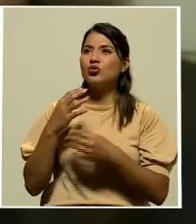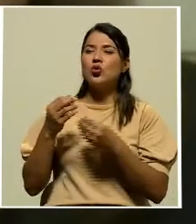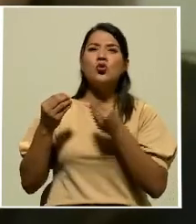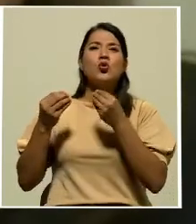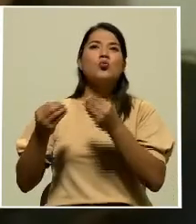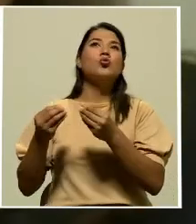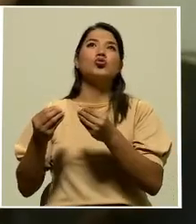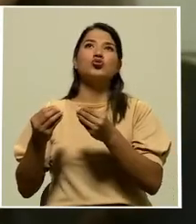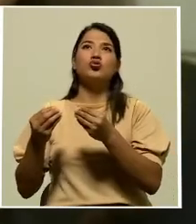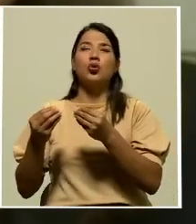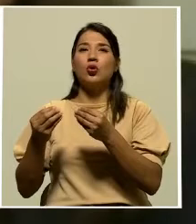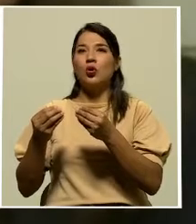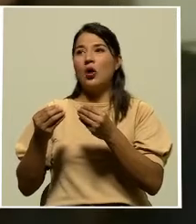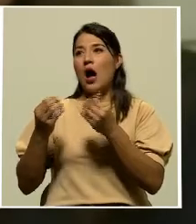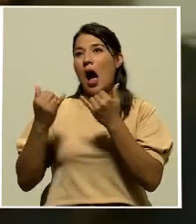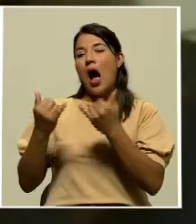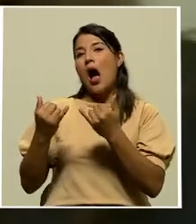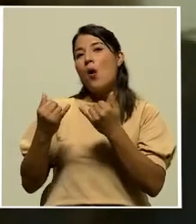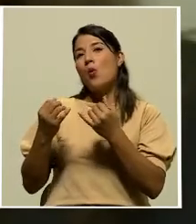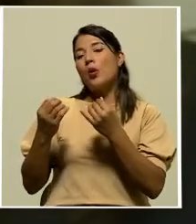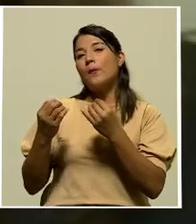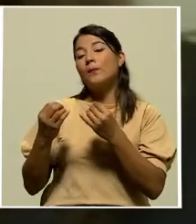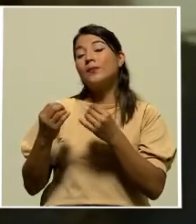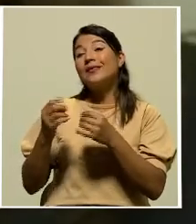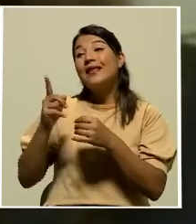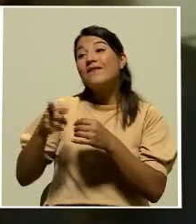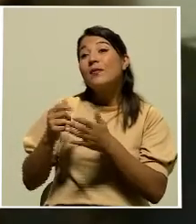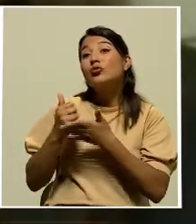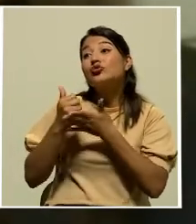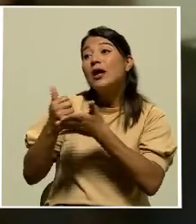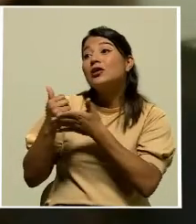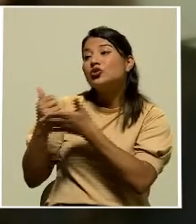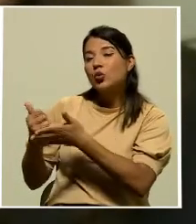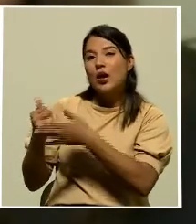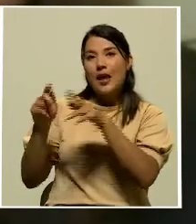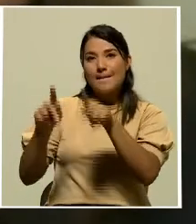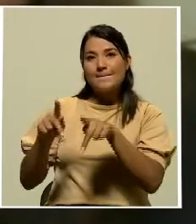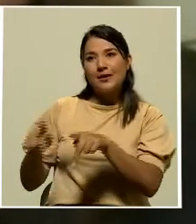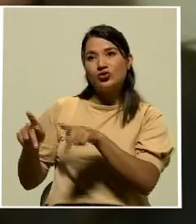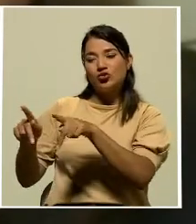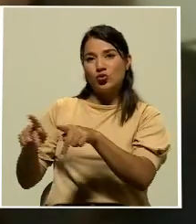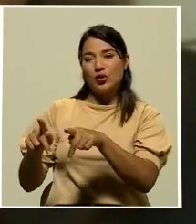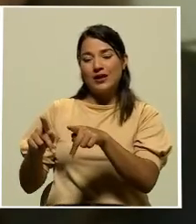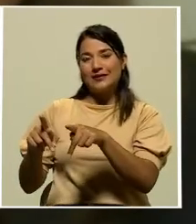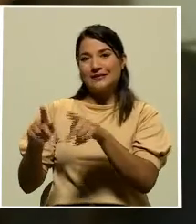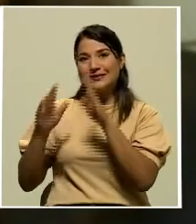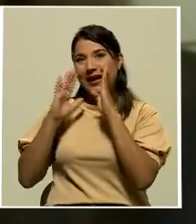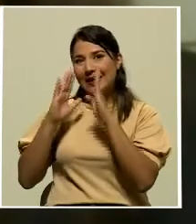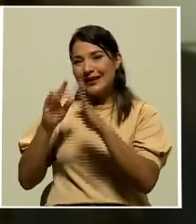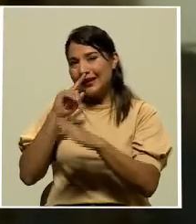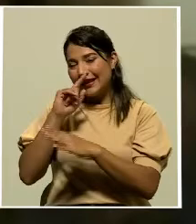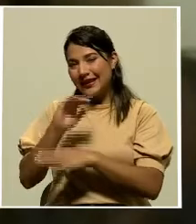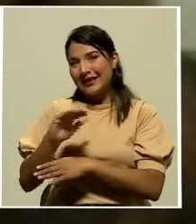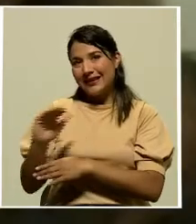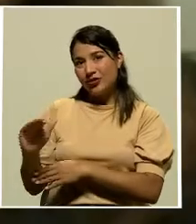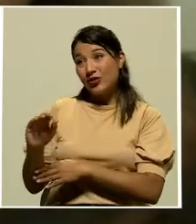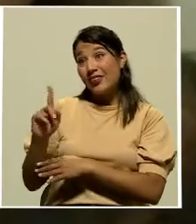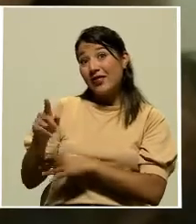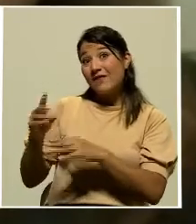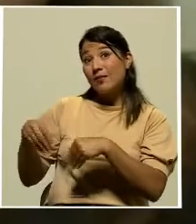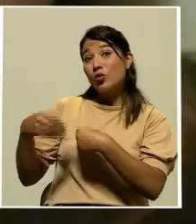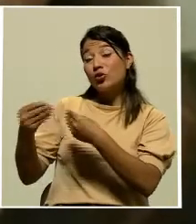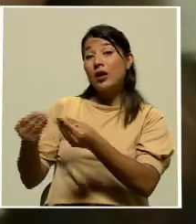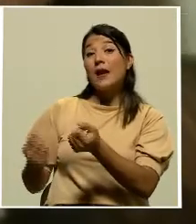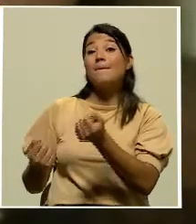aquí hablando, ¿no? A distancia, pero son las personas que están en la línea de frente que necesitan nuestro apoyo y respeto.